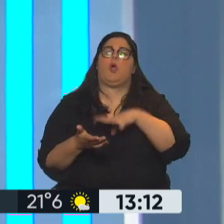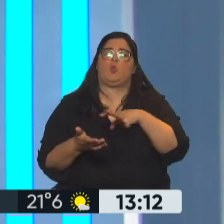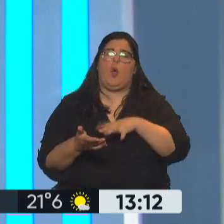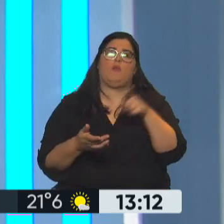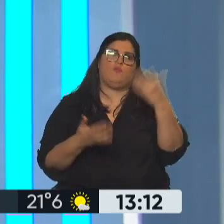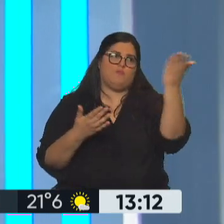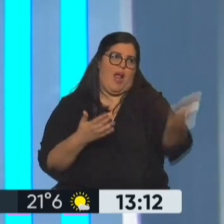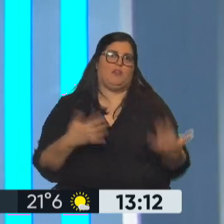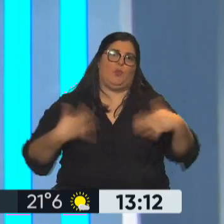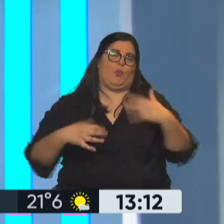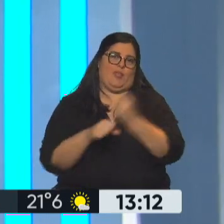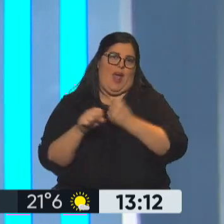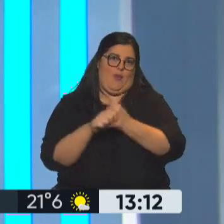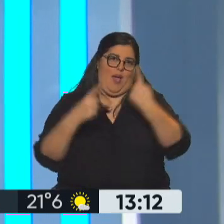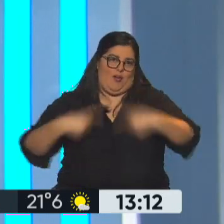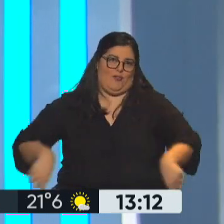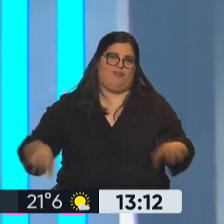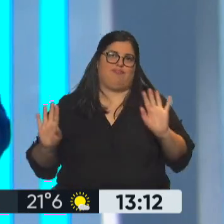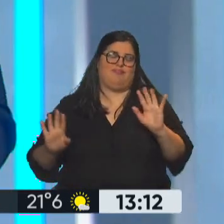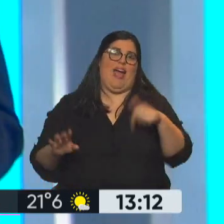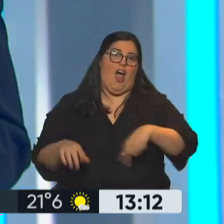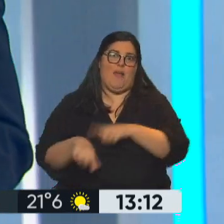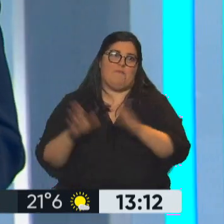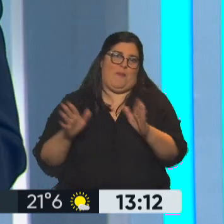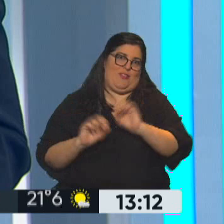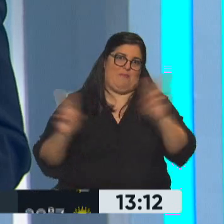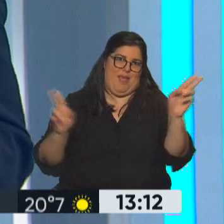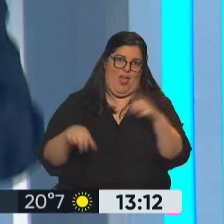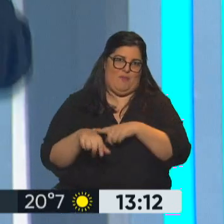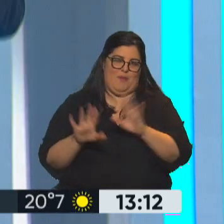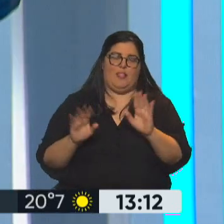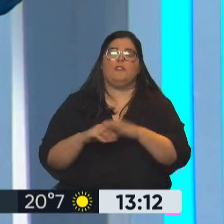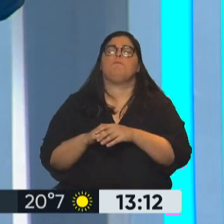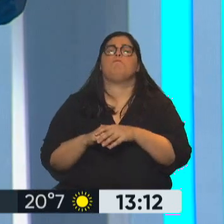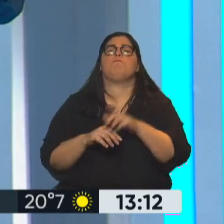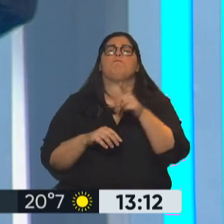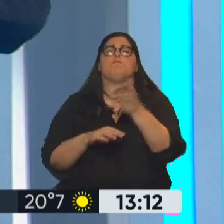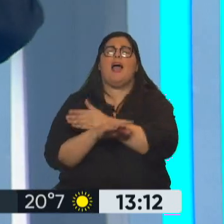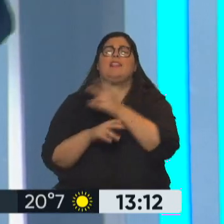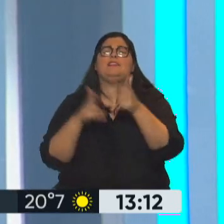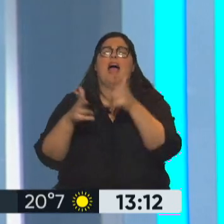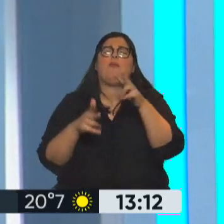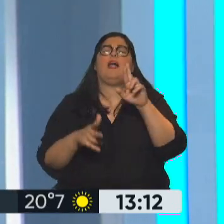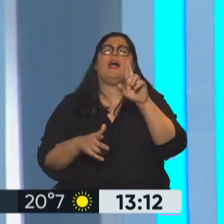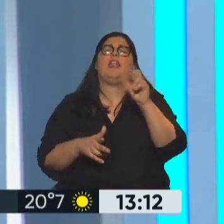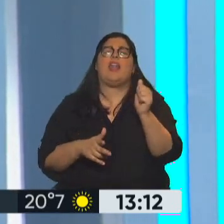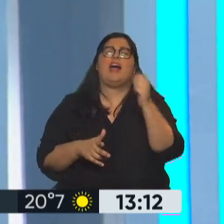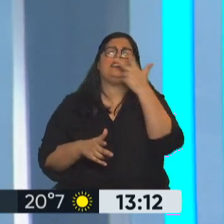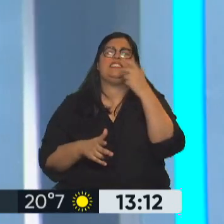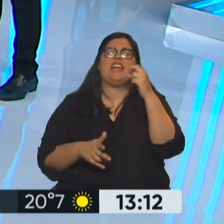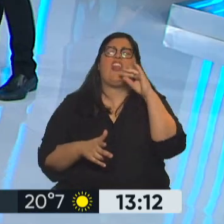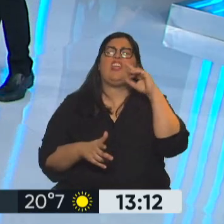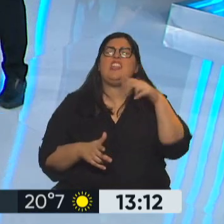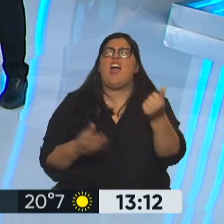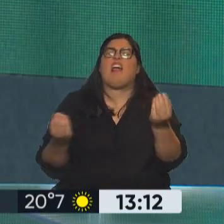de Marcio Sí. entonces, y por estas horas no queremos ni imaginarnos el trabajo que tenés. A ver, recién se nombró la palabra rayadinha. ¿Cuál es la traducción